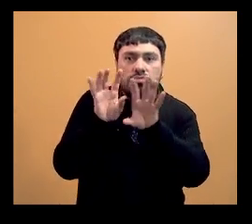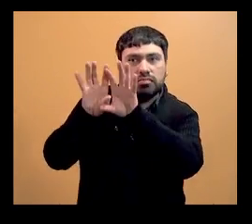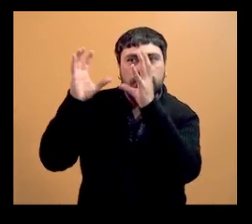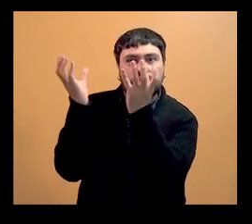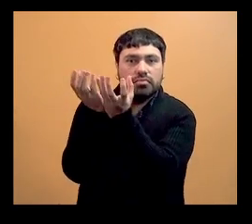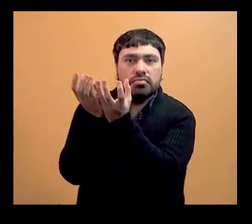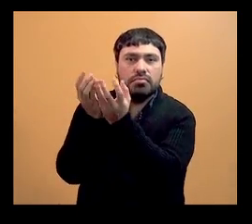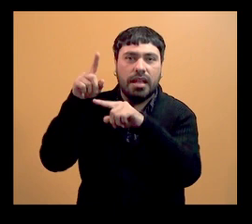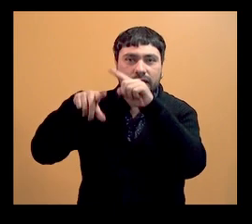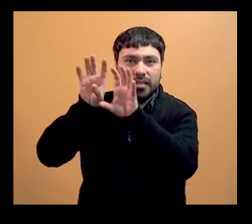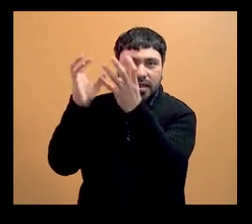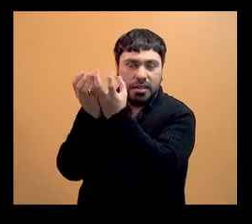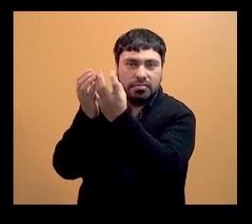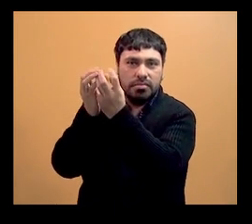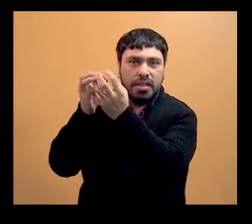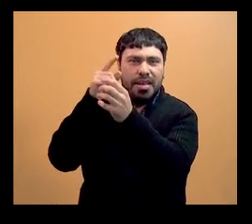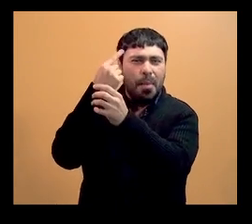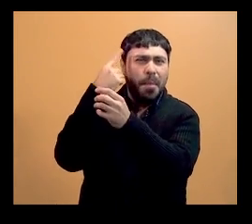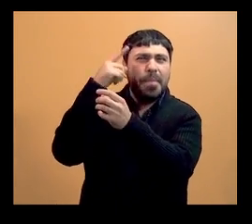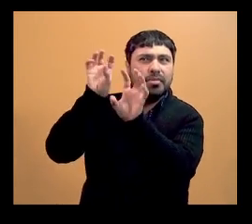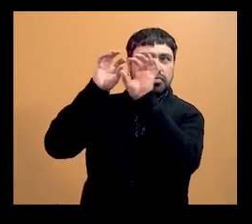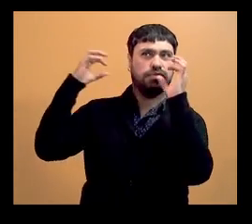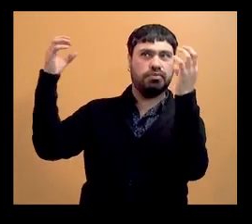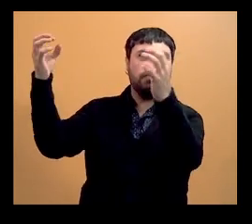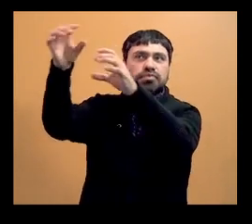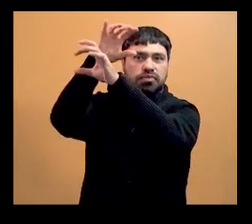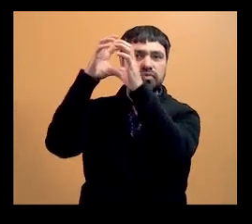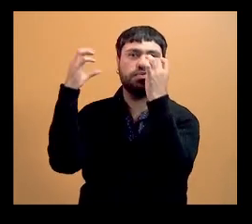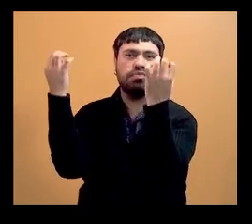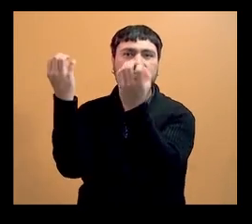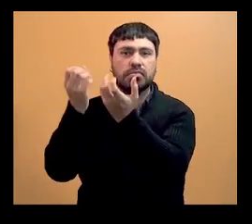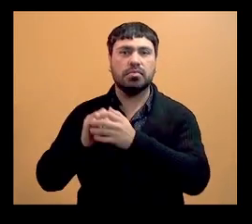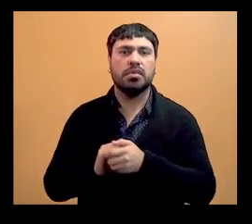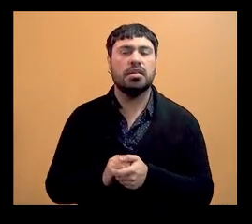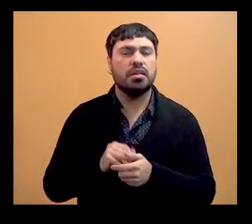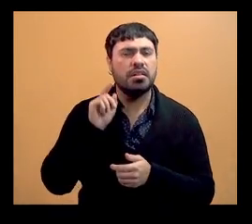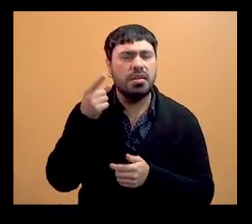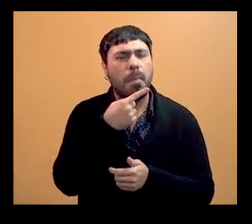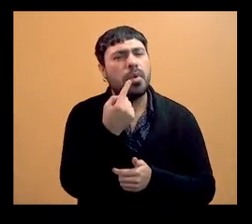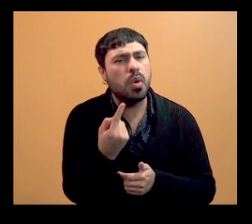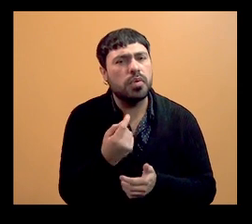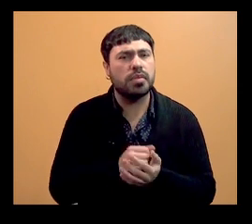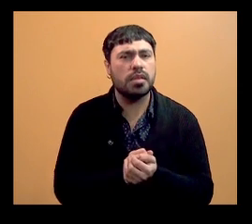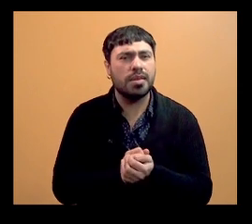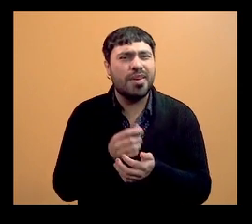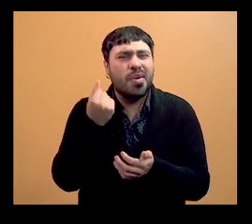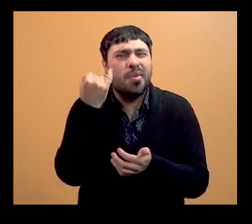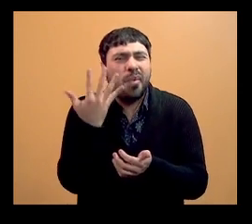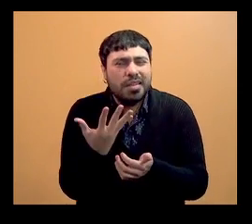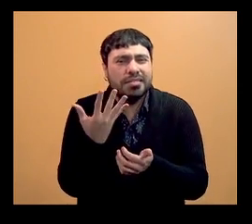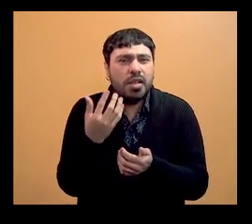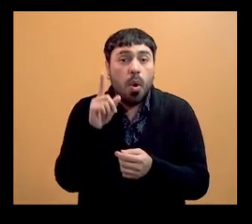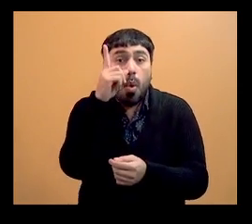y objetos, digamos, lanzados al espacio que están hoy orbitando, nos hace la pregunta clave: ¿cuántos kilos de basura